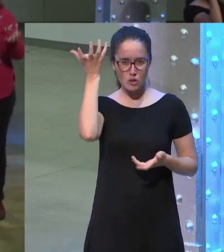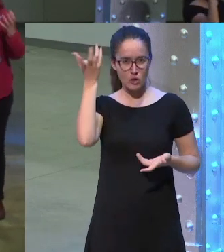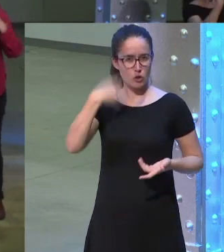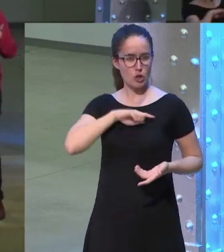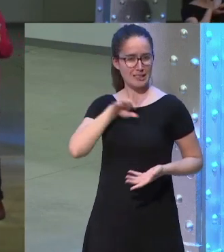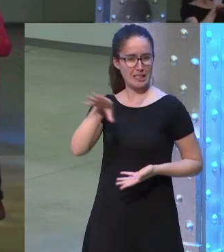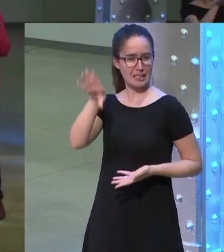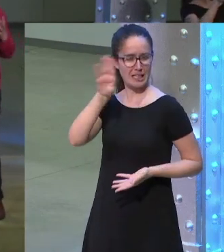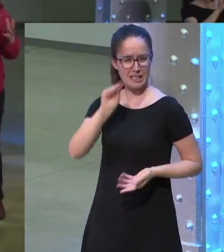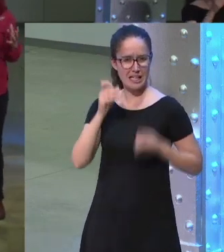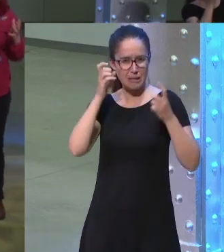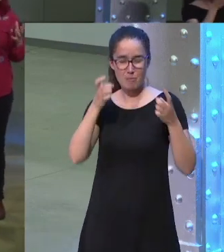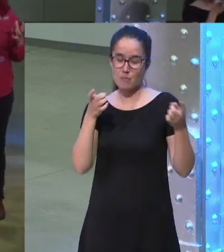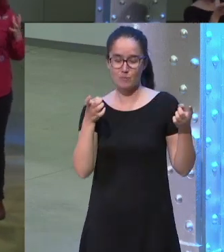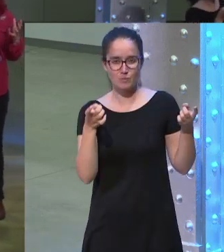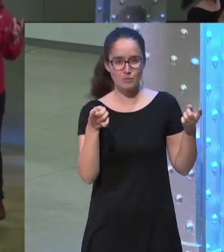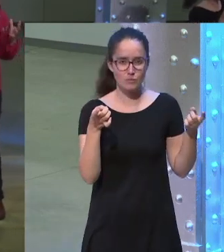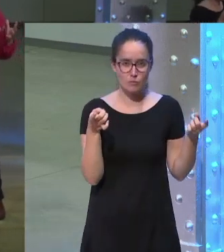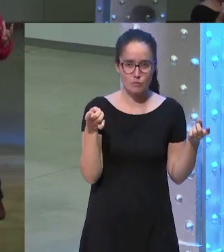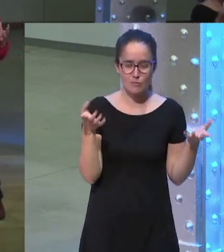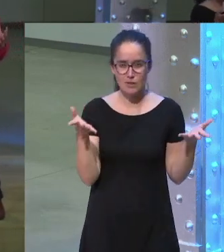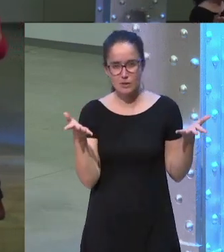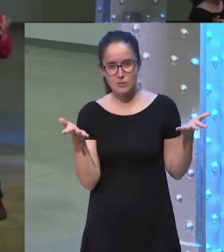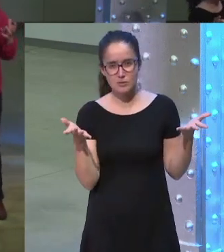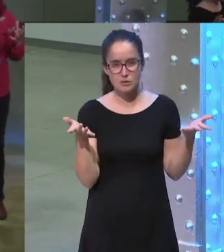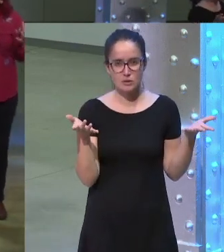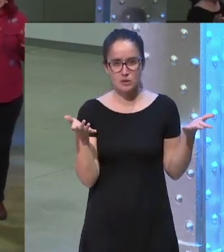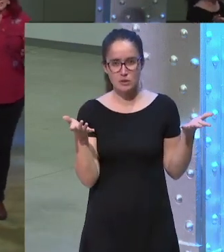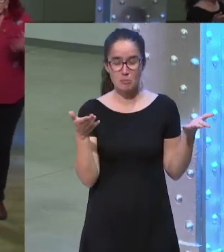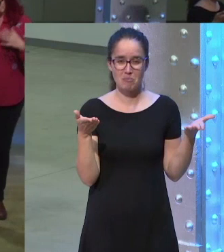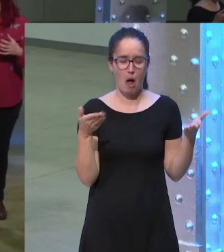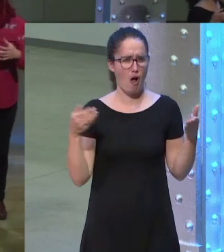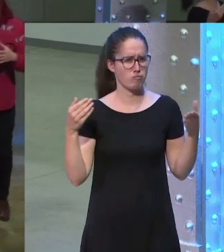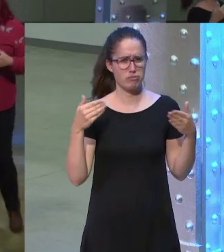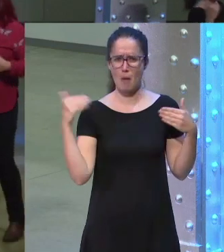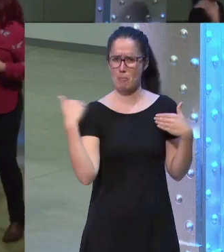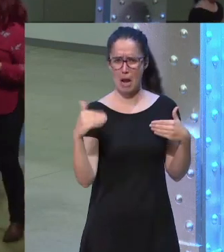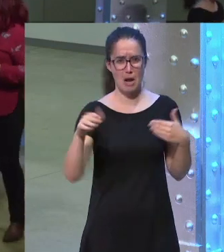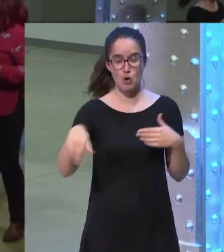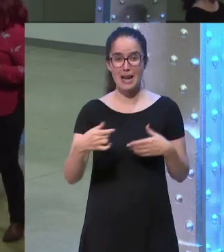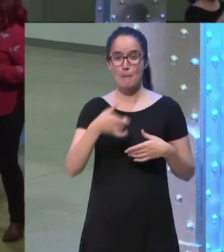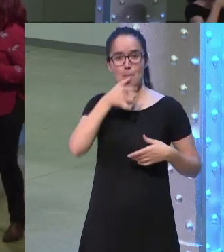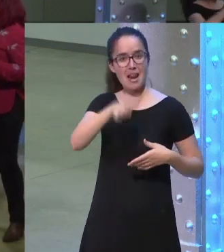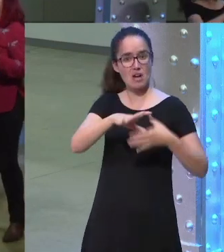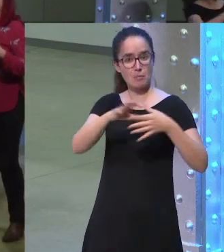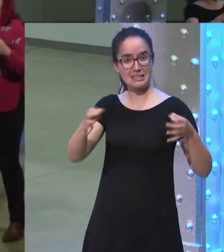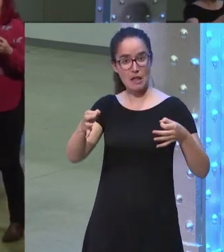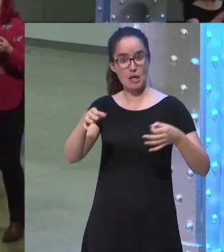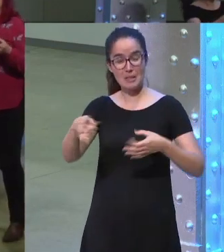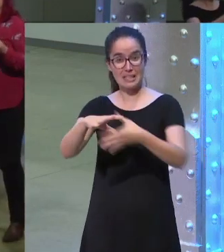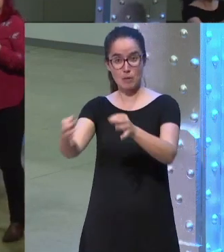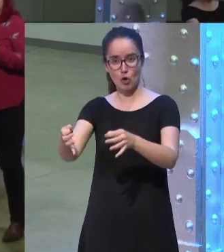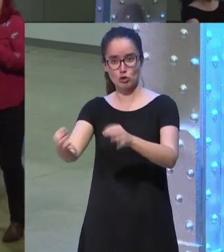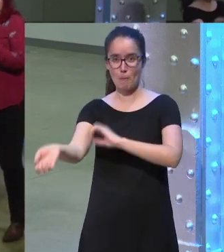entenderlo porque no es tampoco tan mal como lo pintan. Lo que significa la paradoja de la amistad de que tu amigo tiene más amigos que tú es